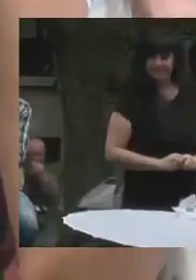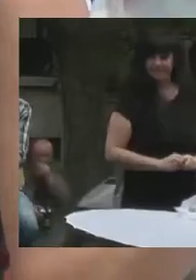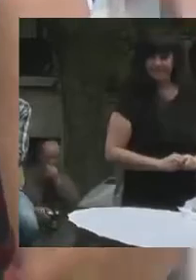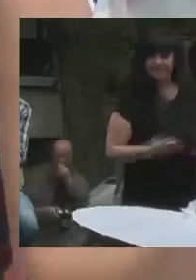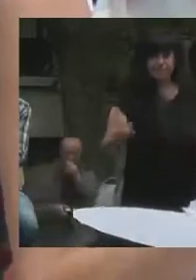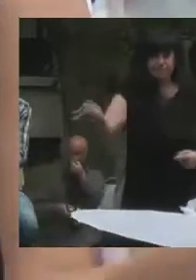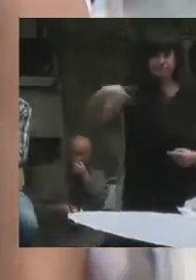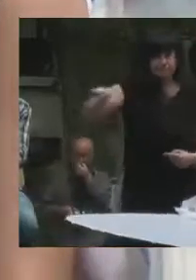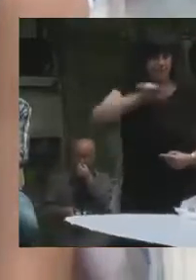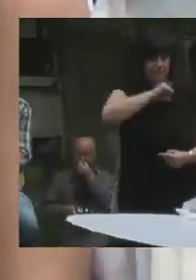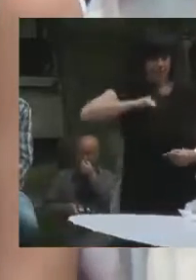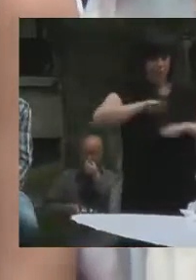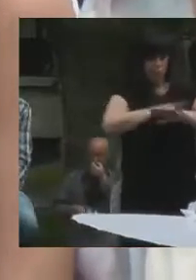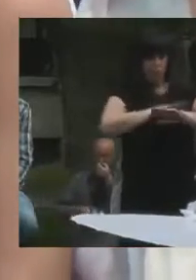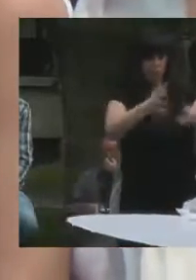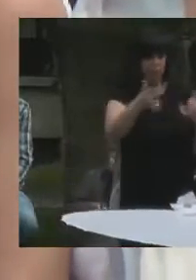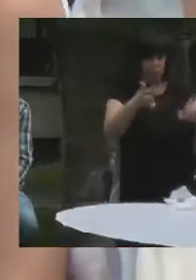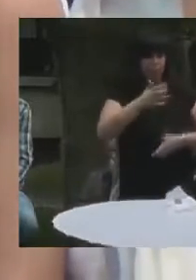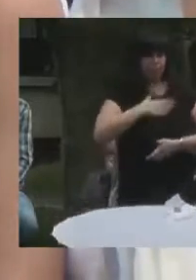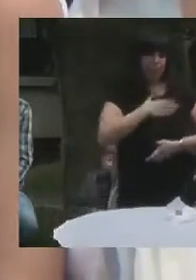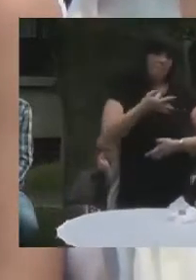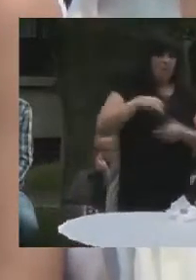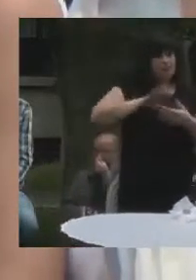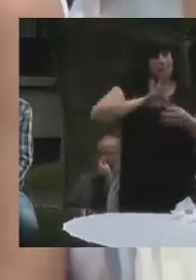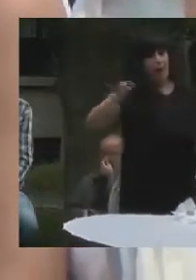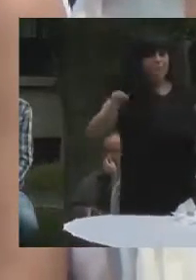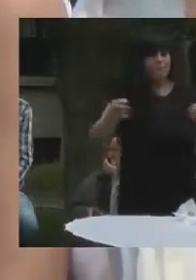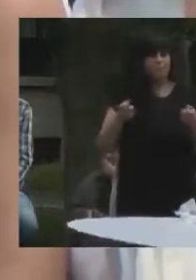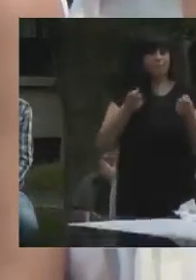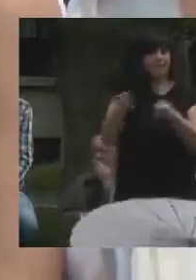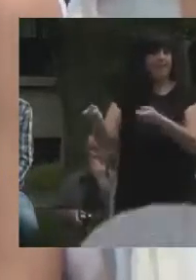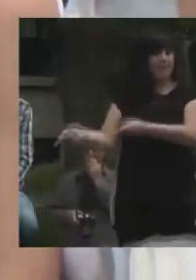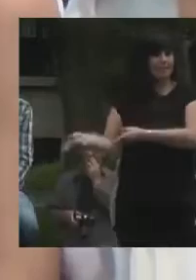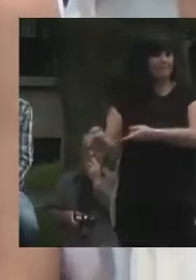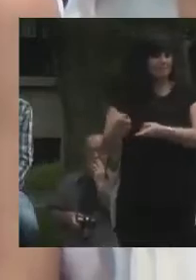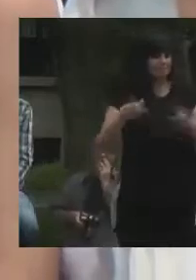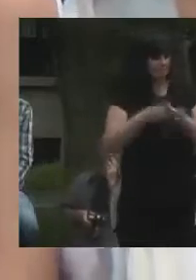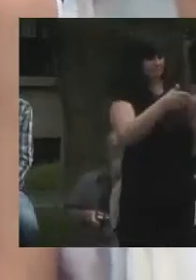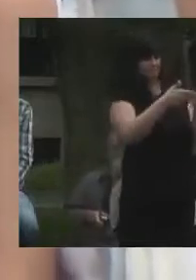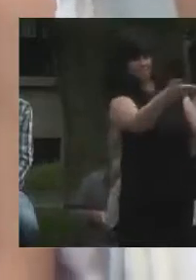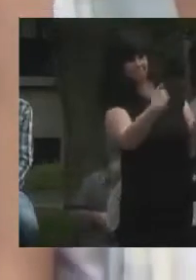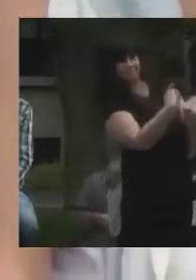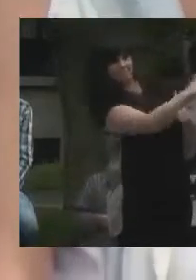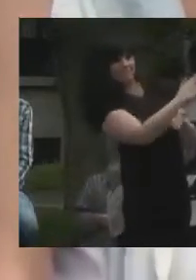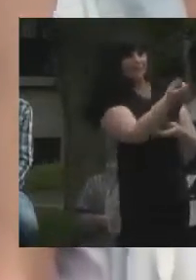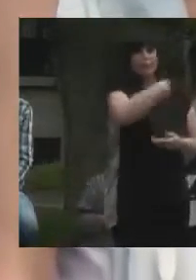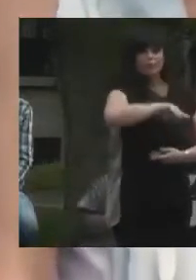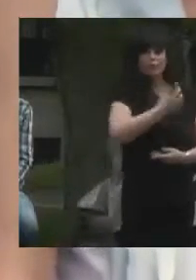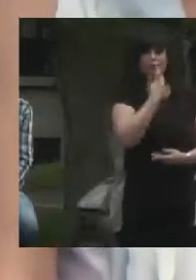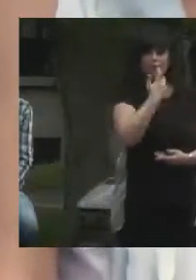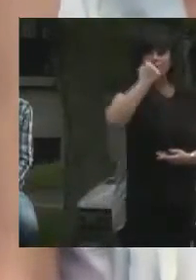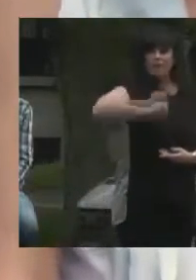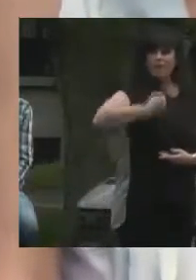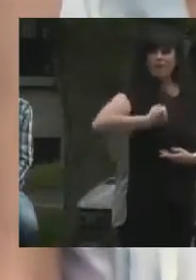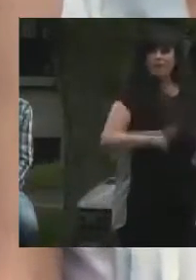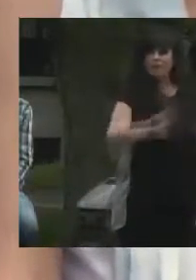Gobernan para eles e gobernan para o seu beneficio e para o beneficio das súas amizades e non para a xente. E o que non podemos seguir permitindo é que sigan insistindo